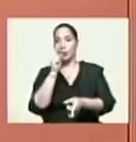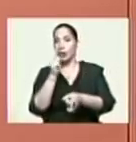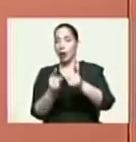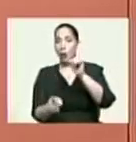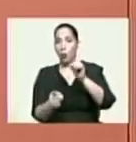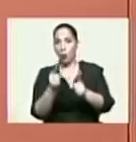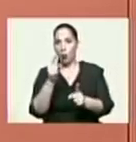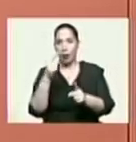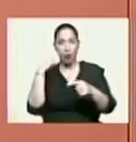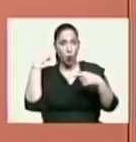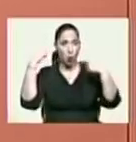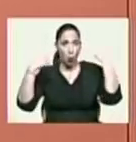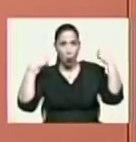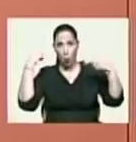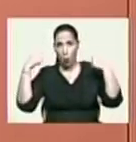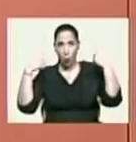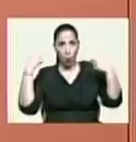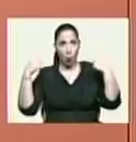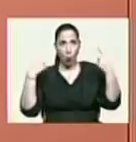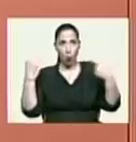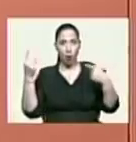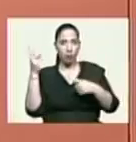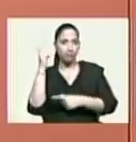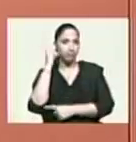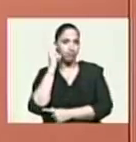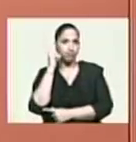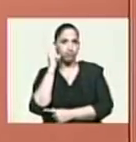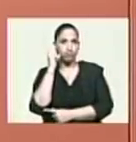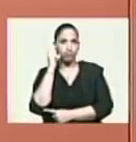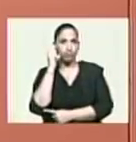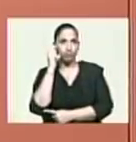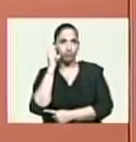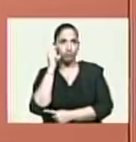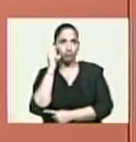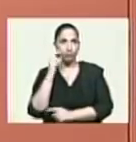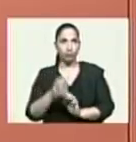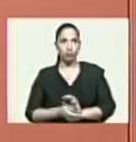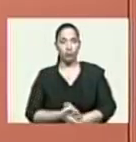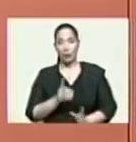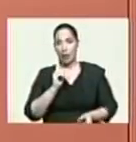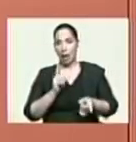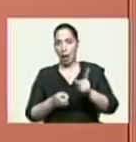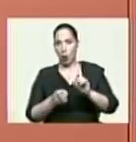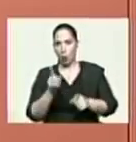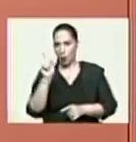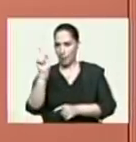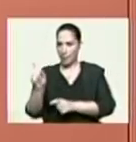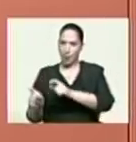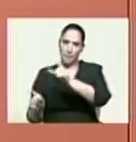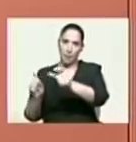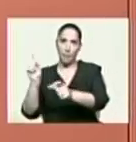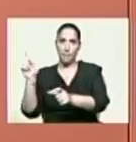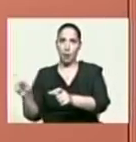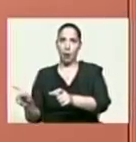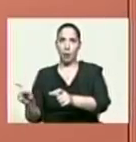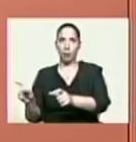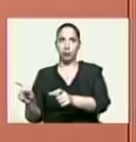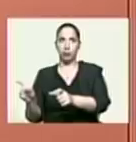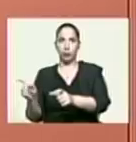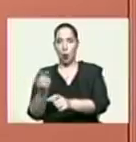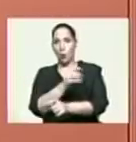de las locuras que escuchamos a algunos representantes de la ultraderecha